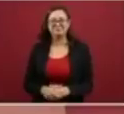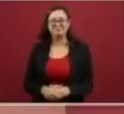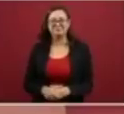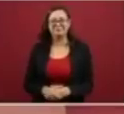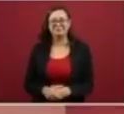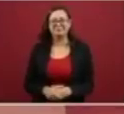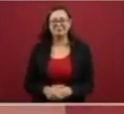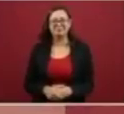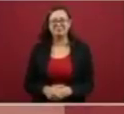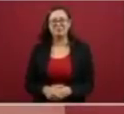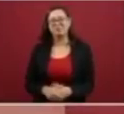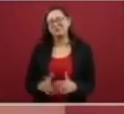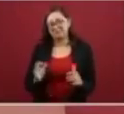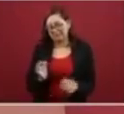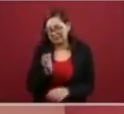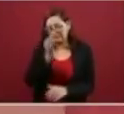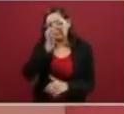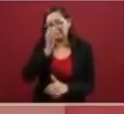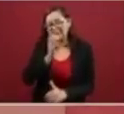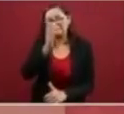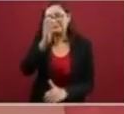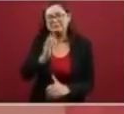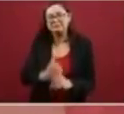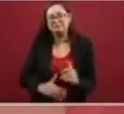este discurso,